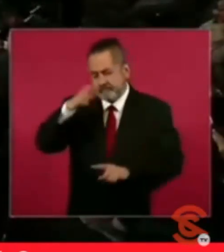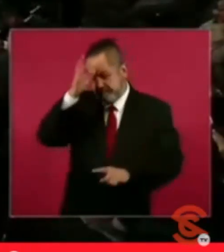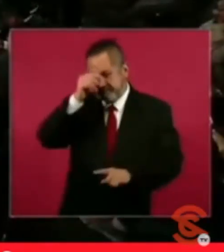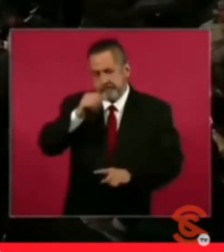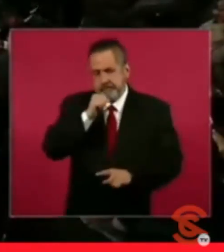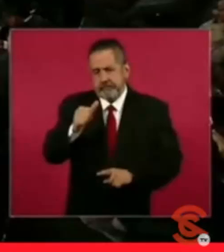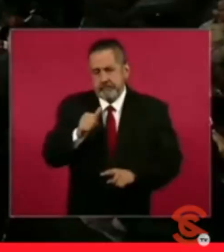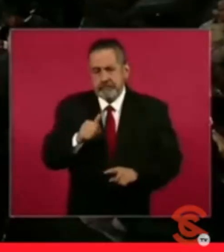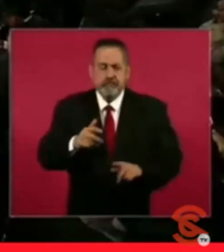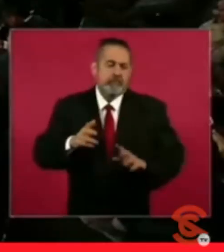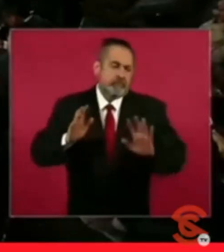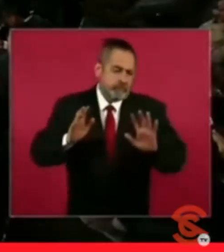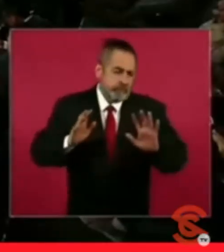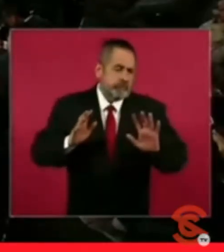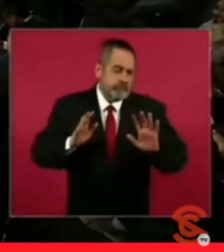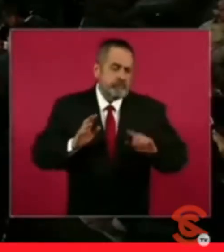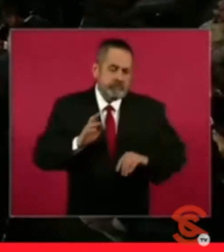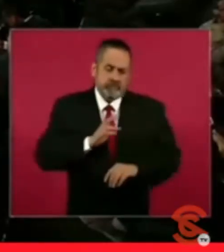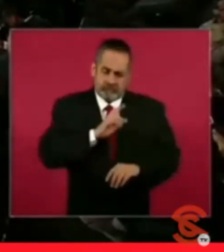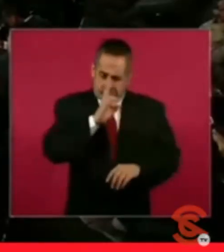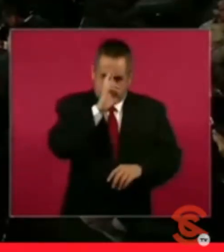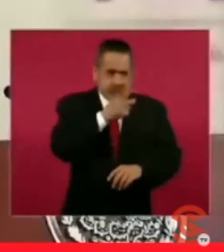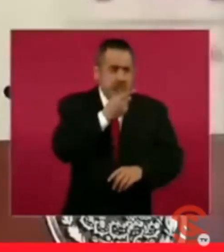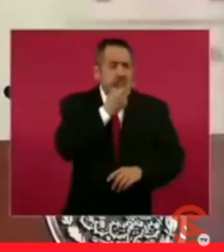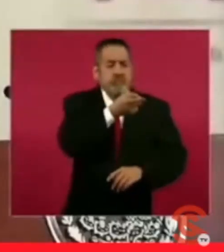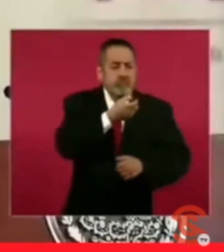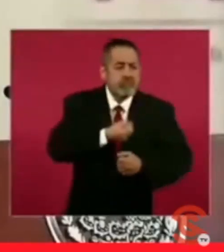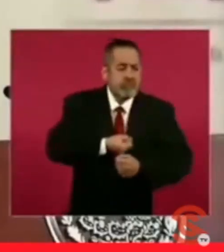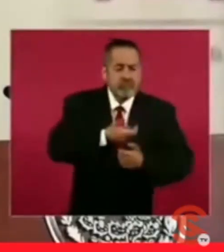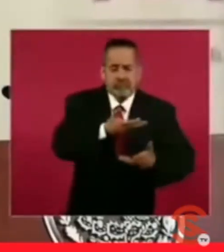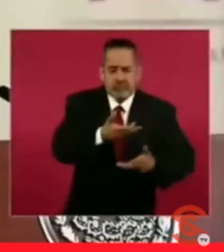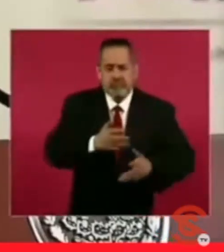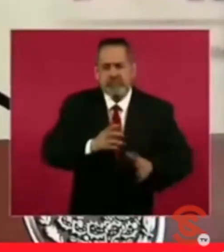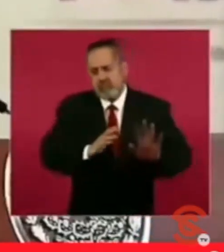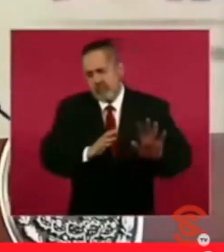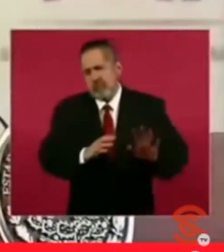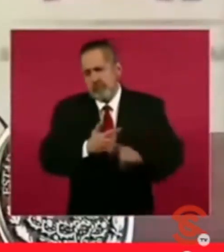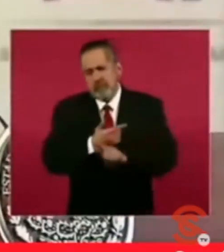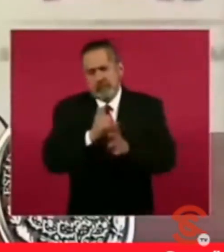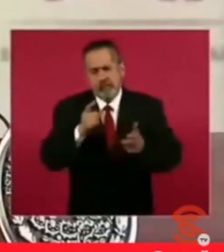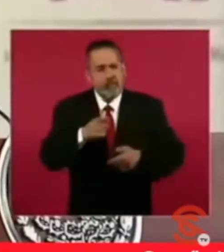pero debemos de garantizar el derecho